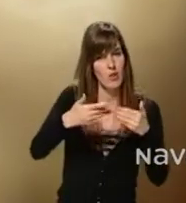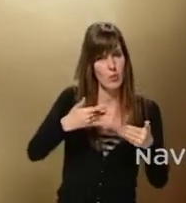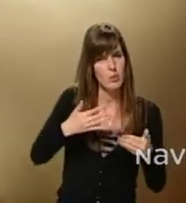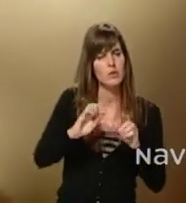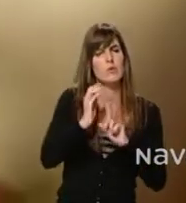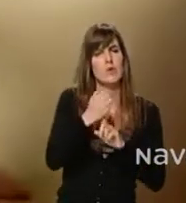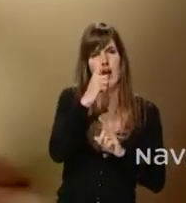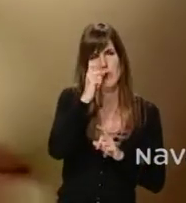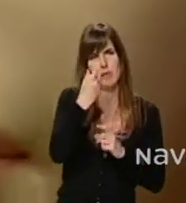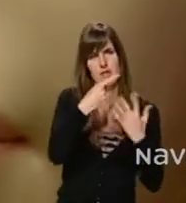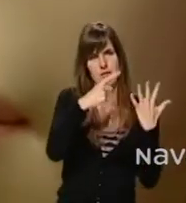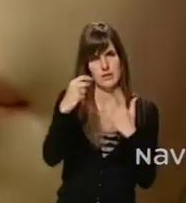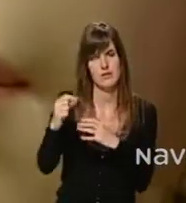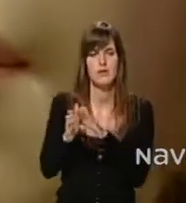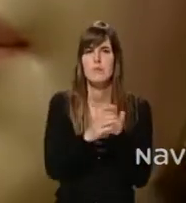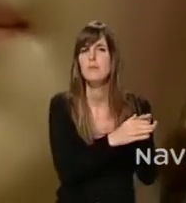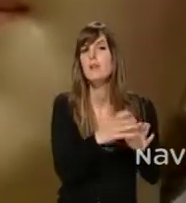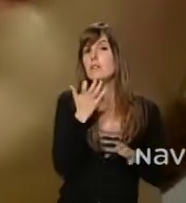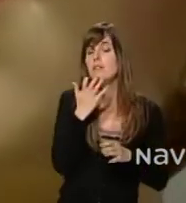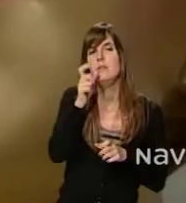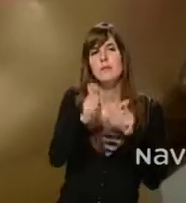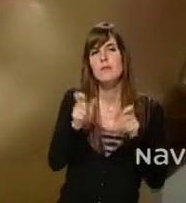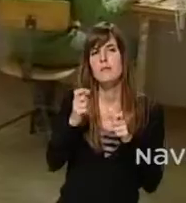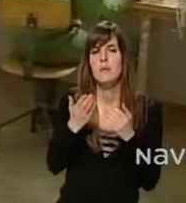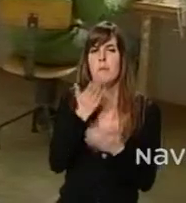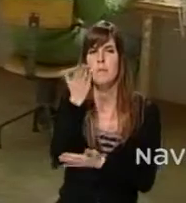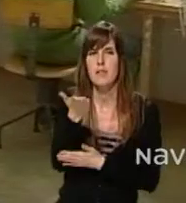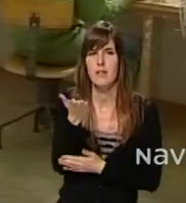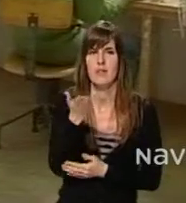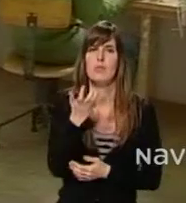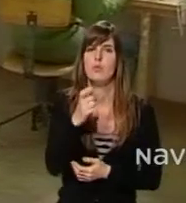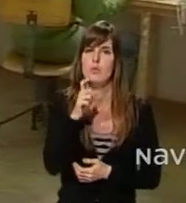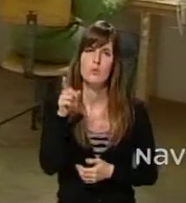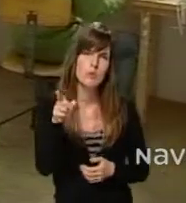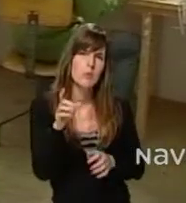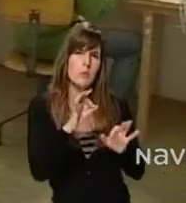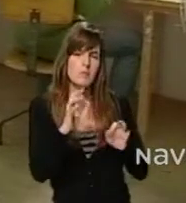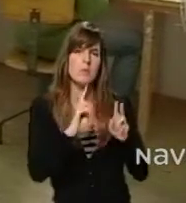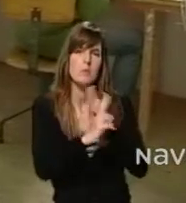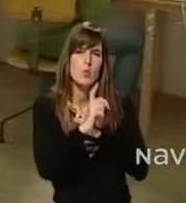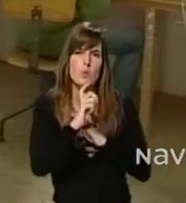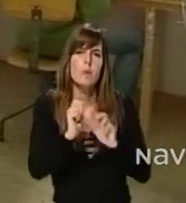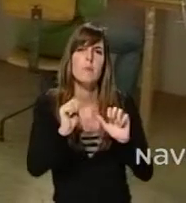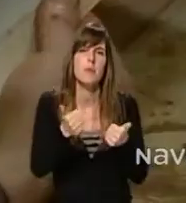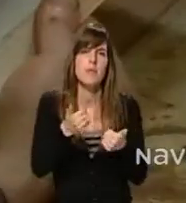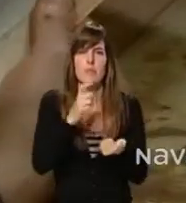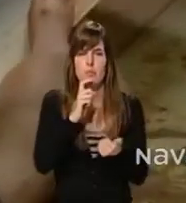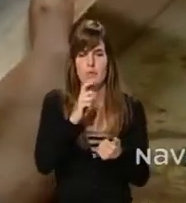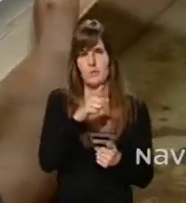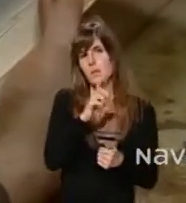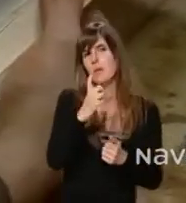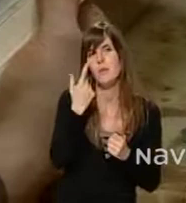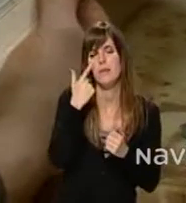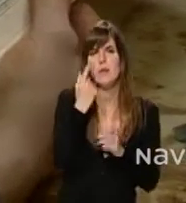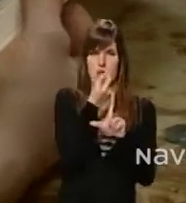le llega un pedido, ¿qué es lo primero que tiene que hacer a la hora de enfrentarse, no? Hombre, hay que trabajar lo que es